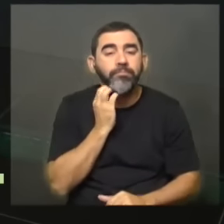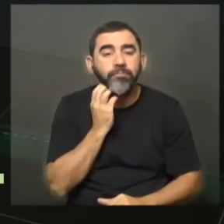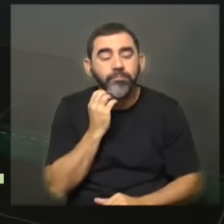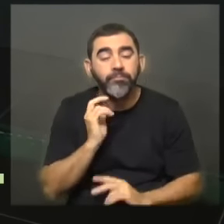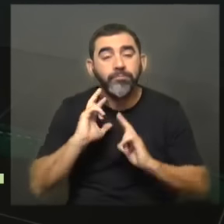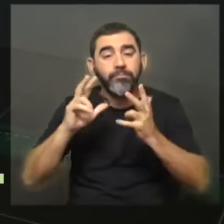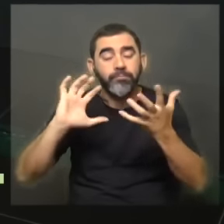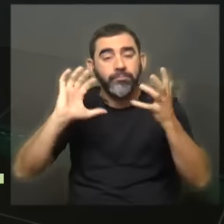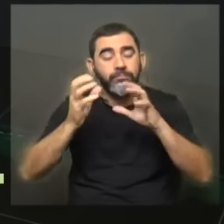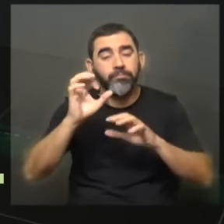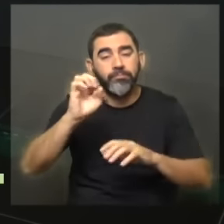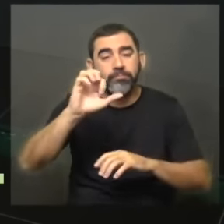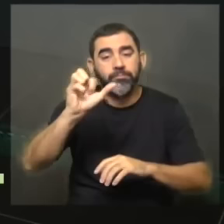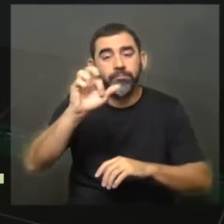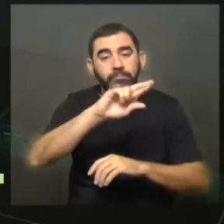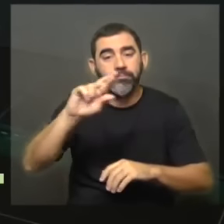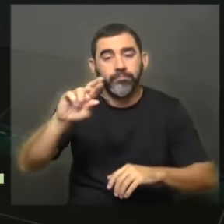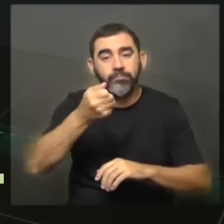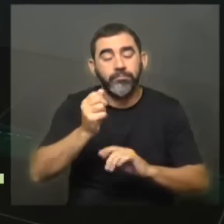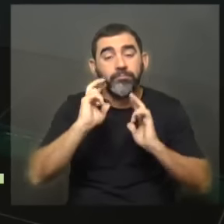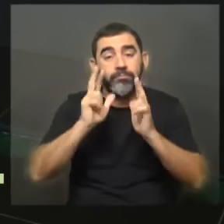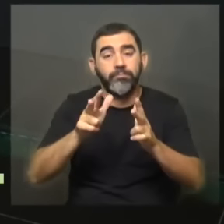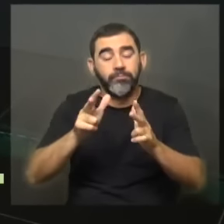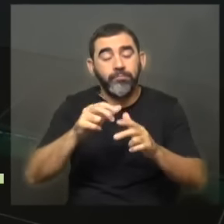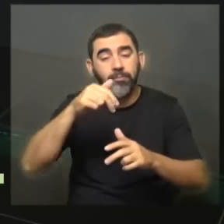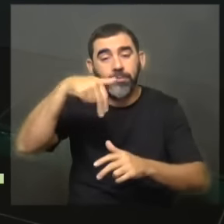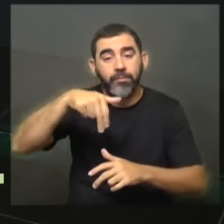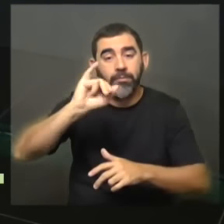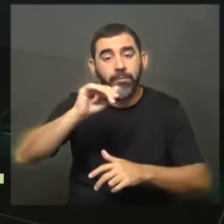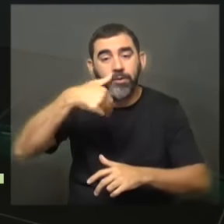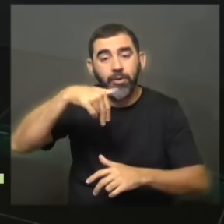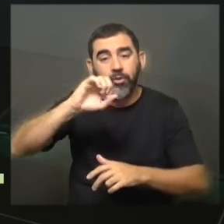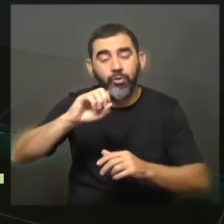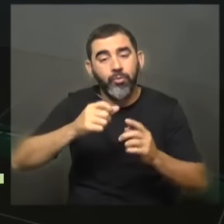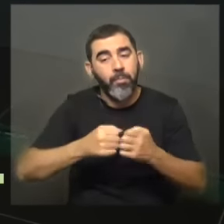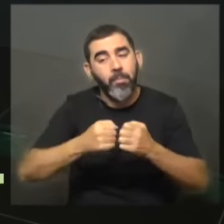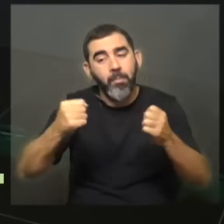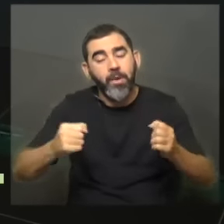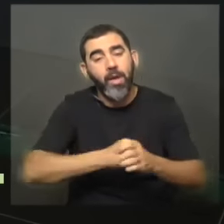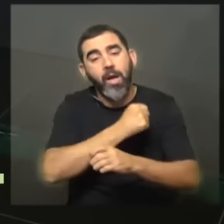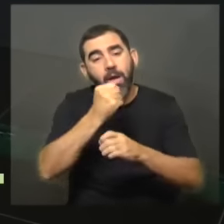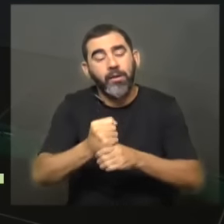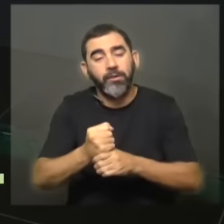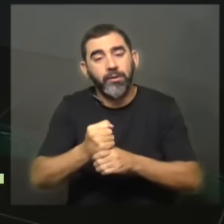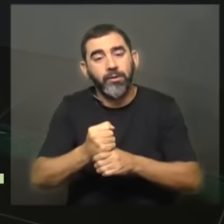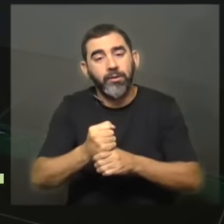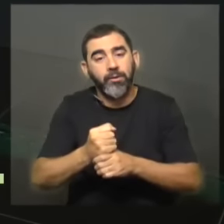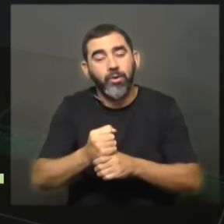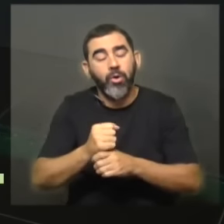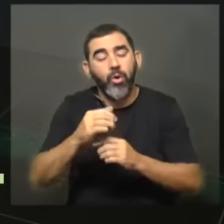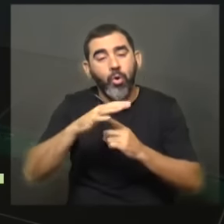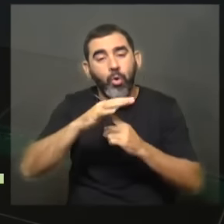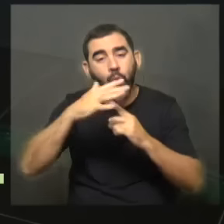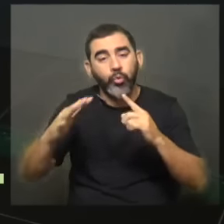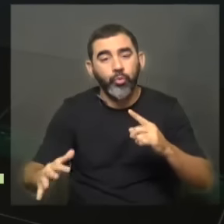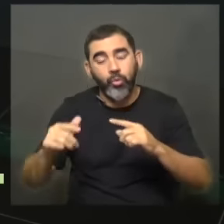meteorólogo José cerra quien además apuntó que el fenómeno del niño se va a extender por lo menos hasta el otoño y